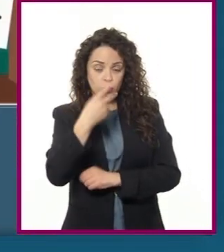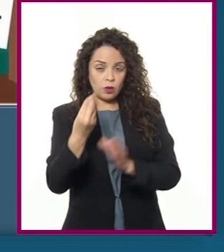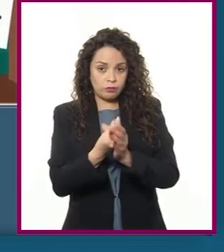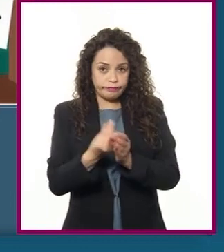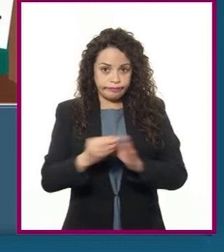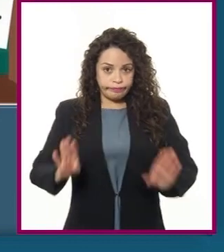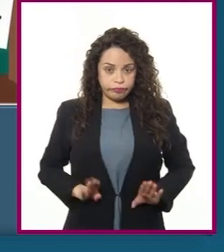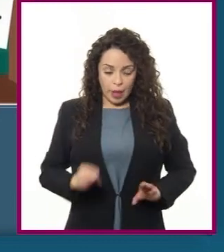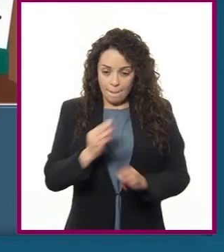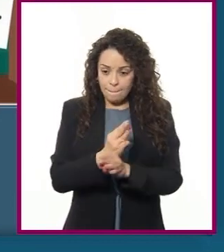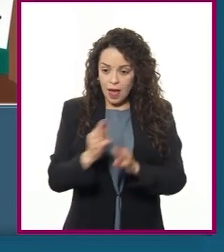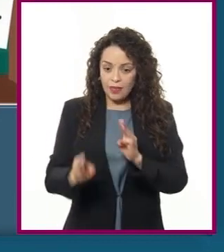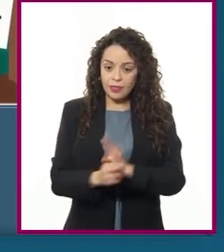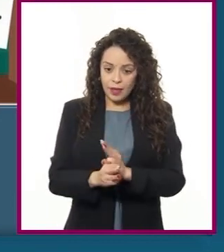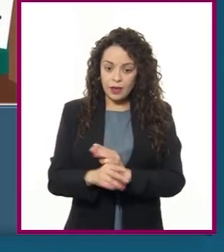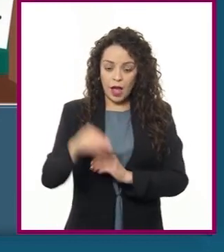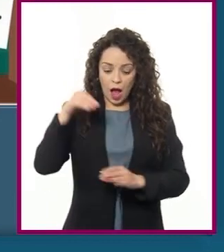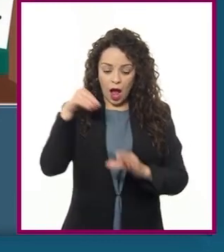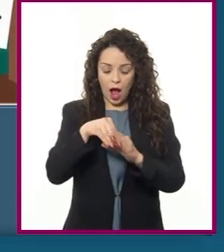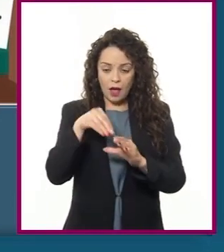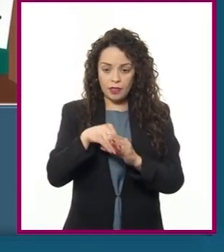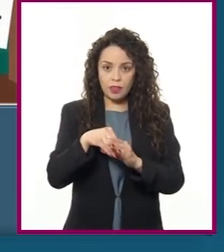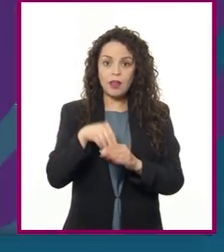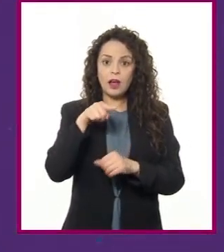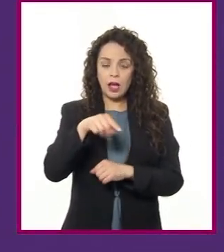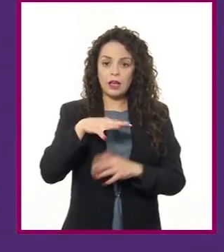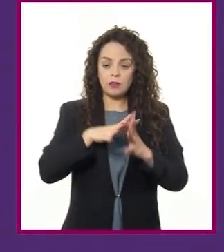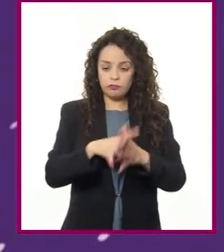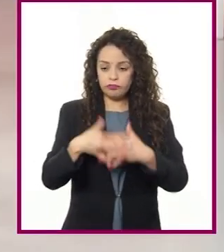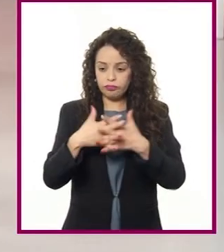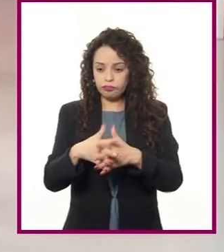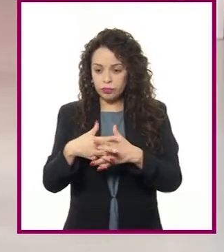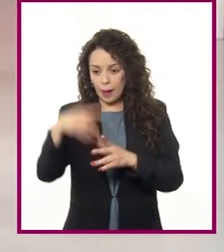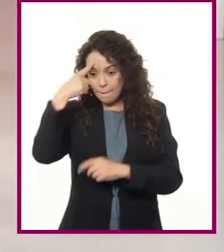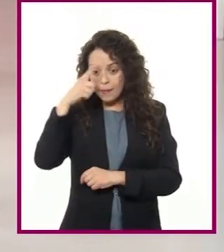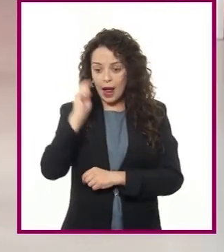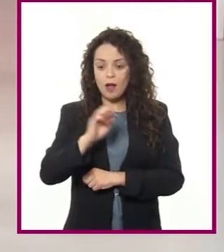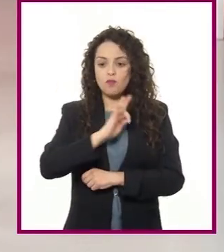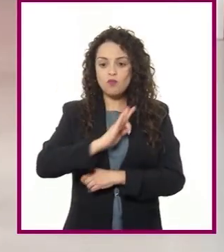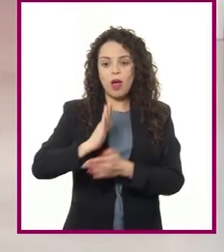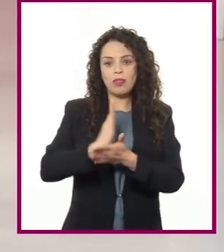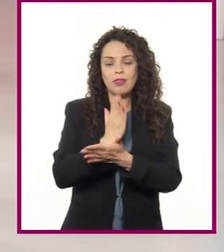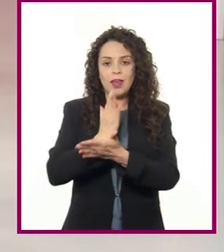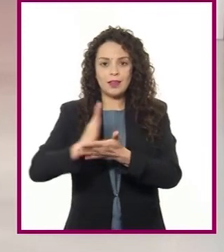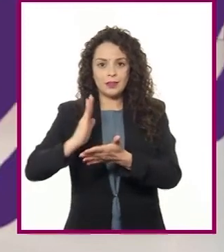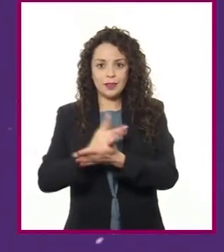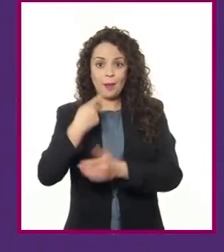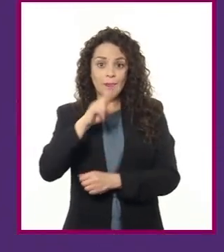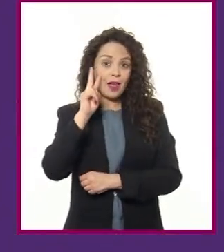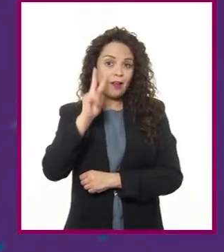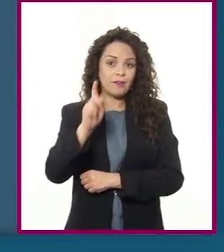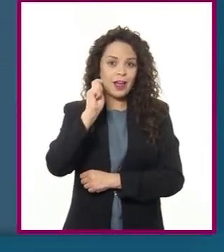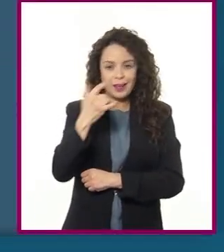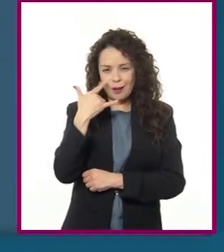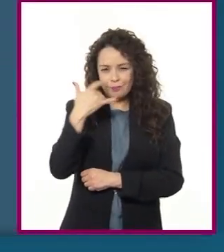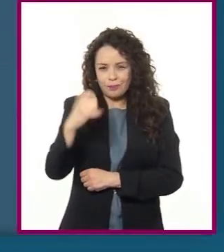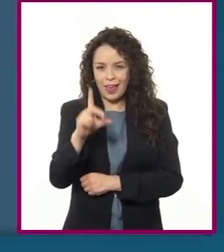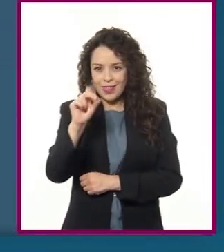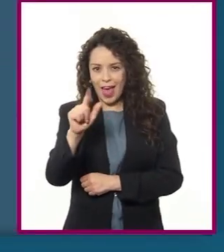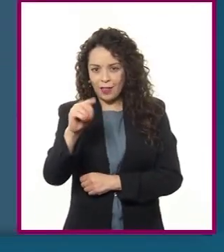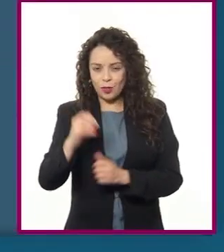materiales en los componentes de las mezclas para poder separarlos. Mientras tanto, vayamos al dato curioso.